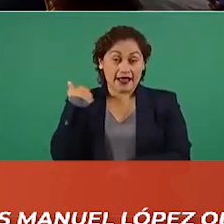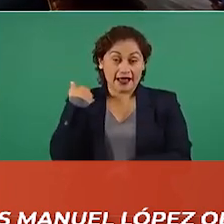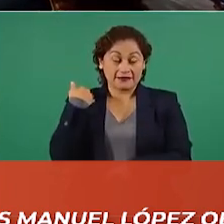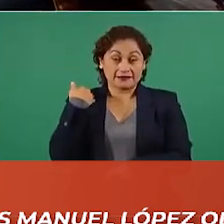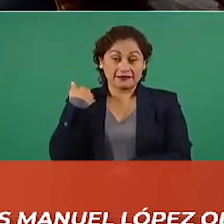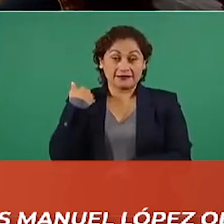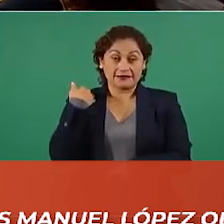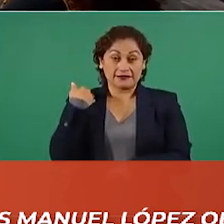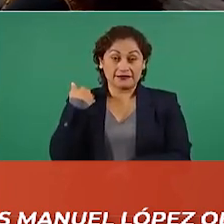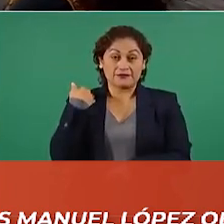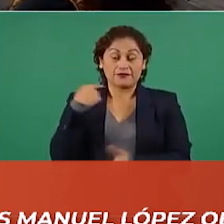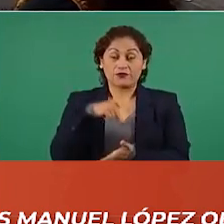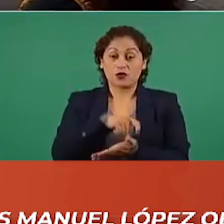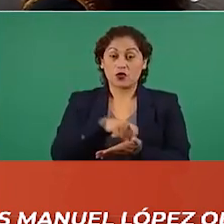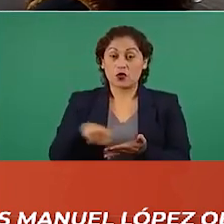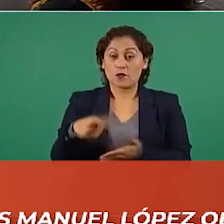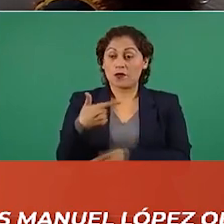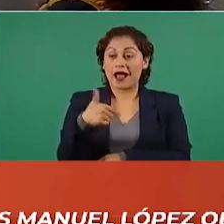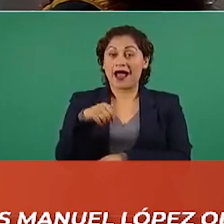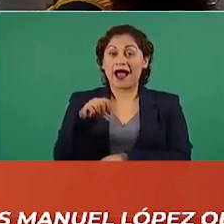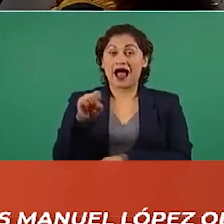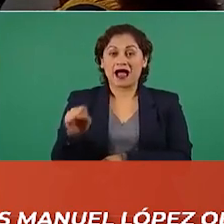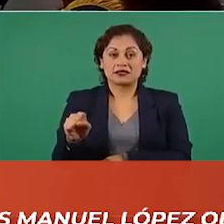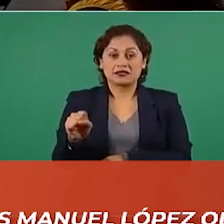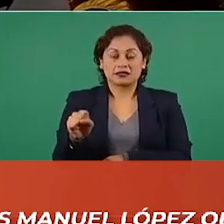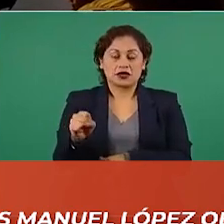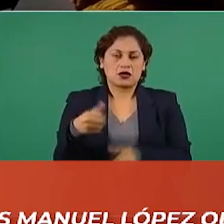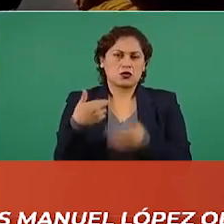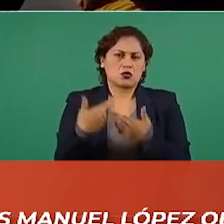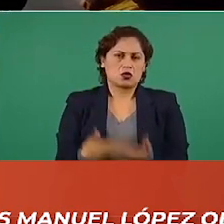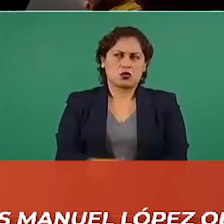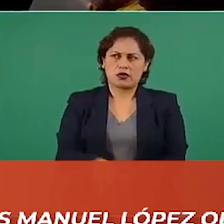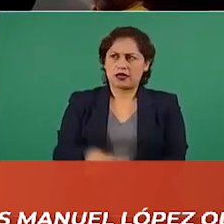de manera exagerada.